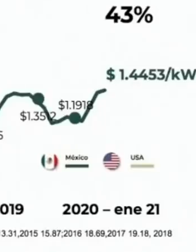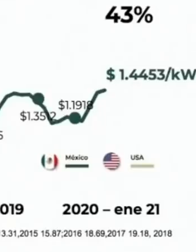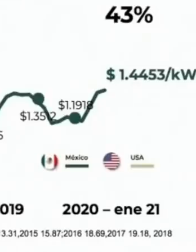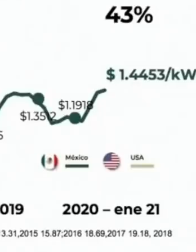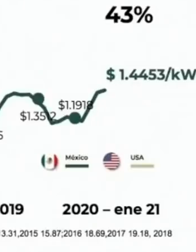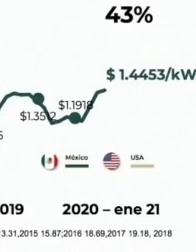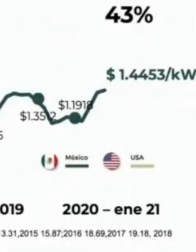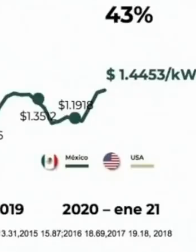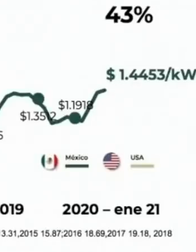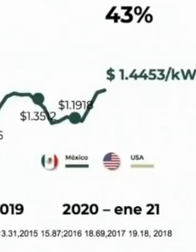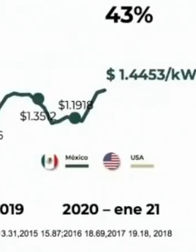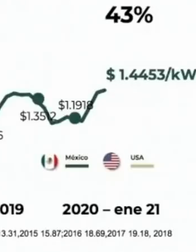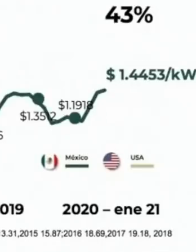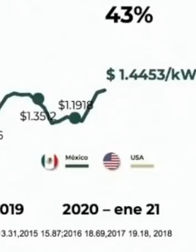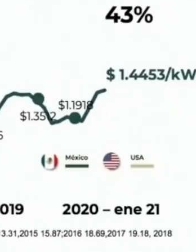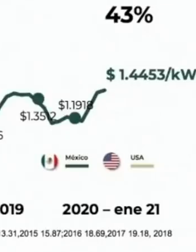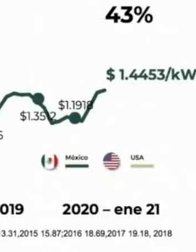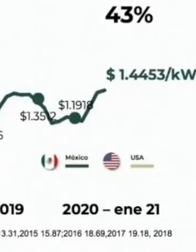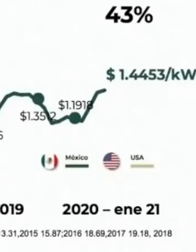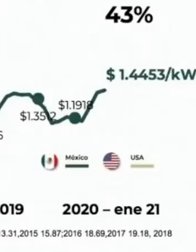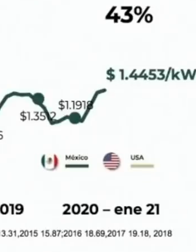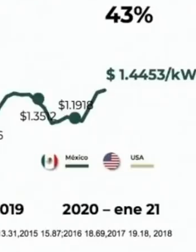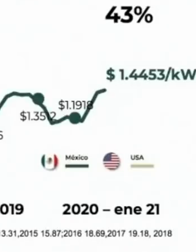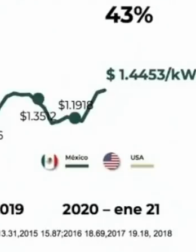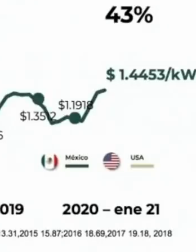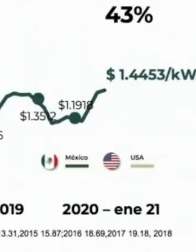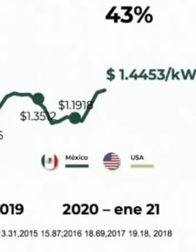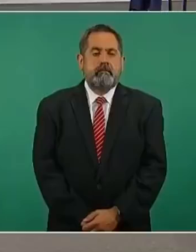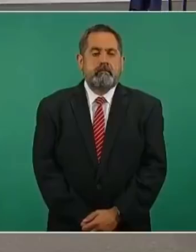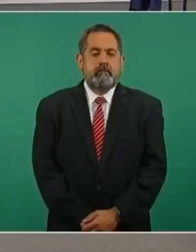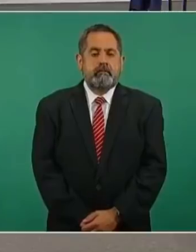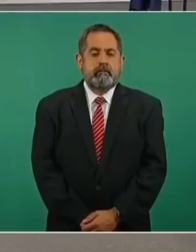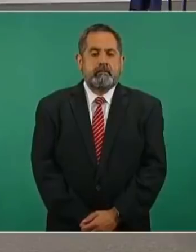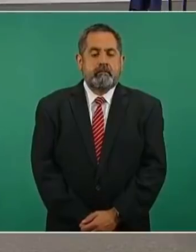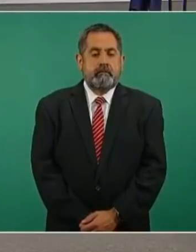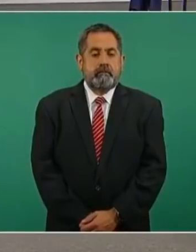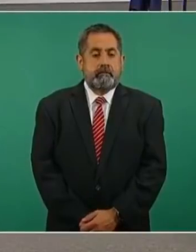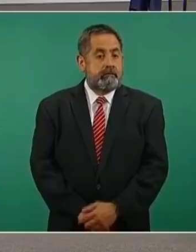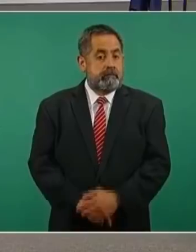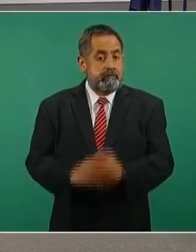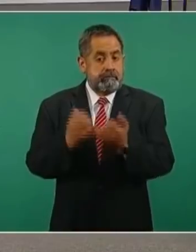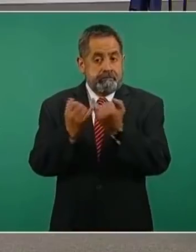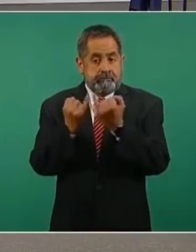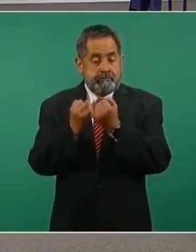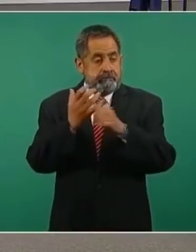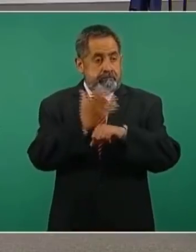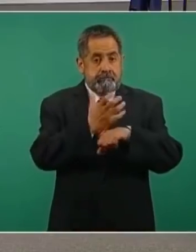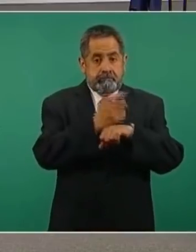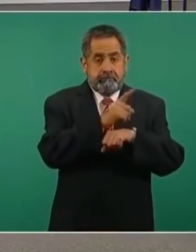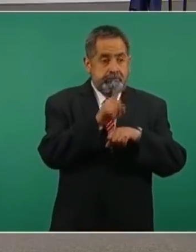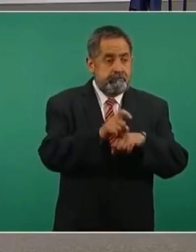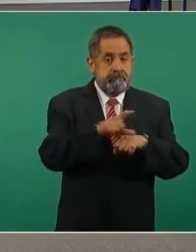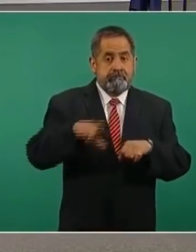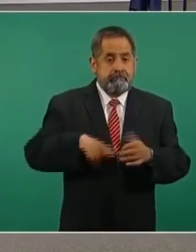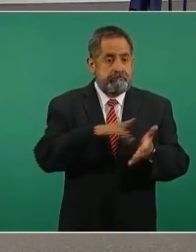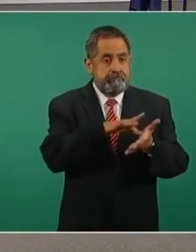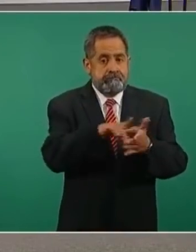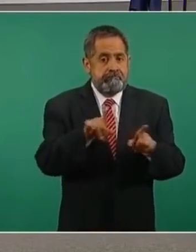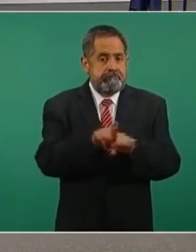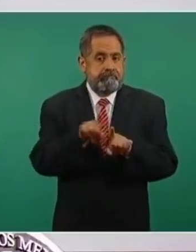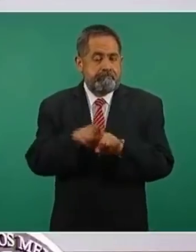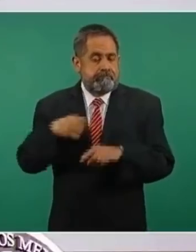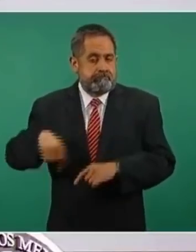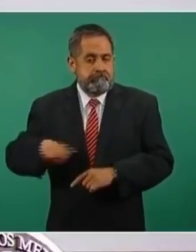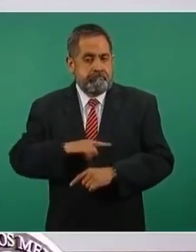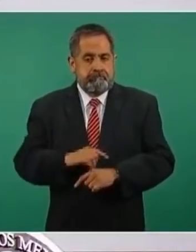que se tiene aquí con la Secretaría de Hacienda para otorgar un subsidio adicional a los consumidores de ese sector. Es así